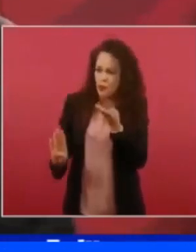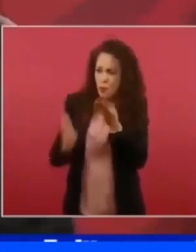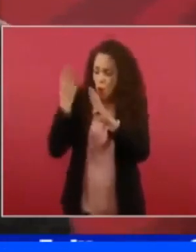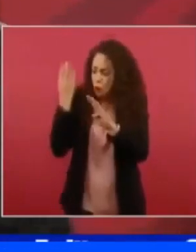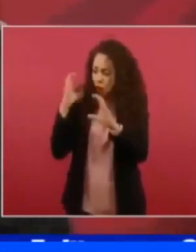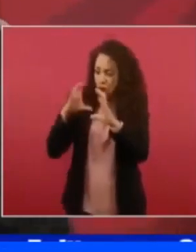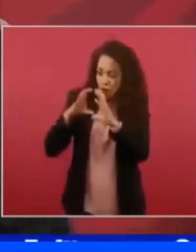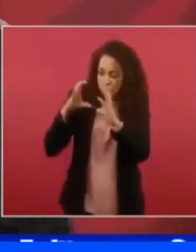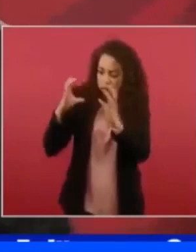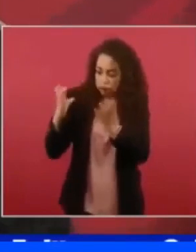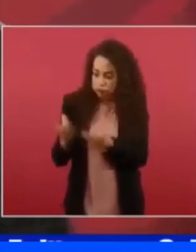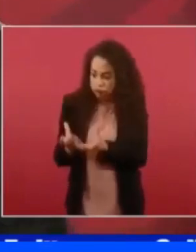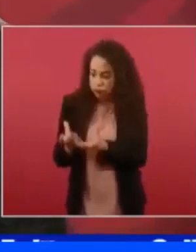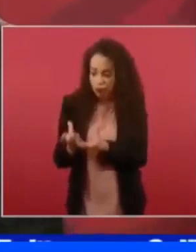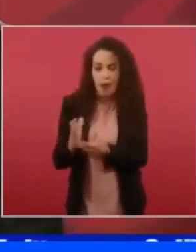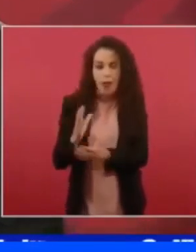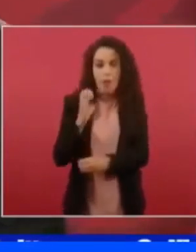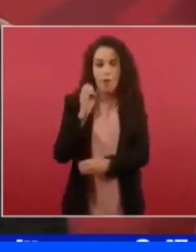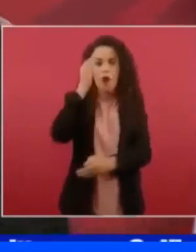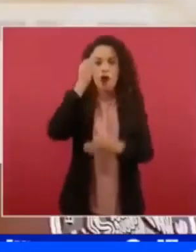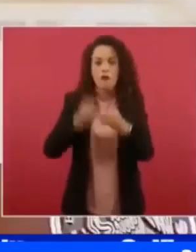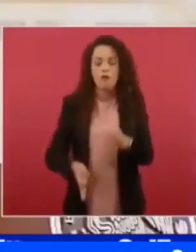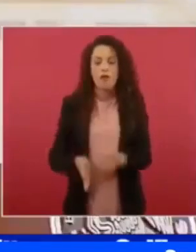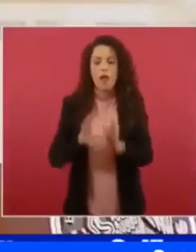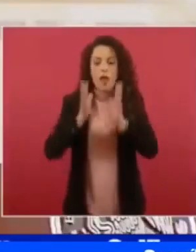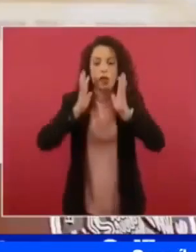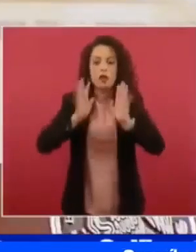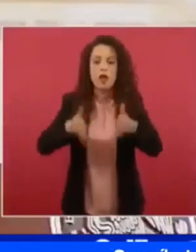ya despertó, ya no es el tiempo de antes.